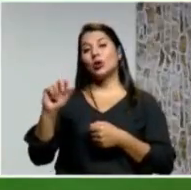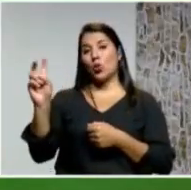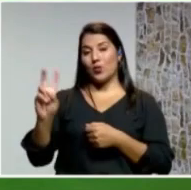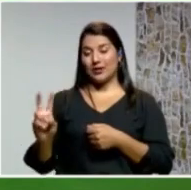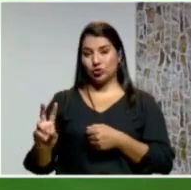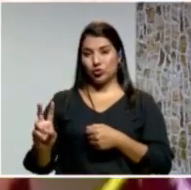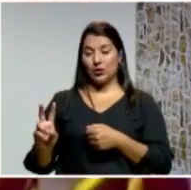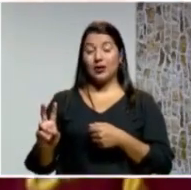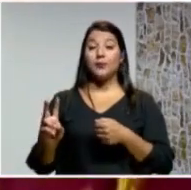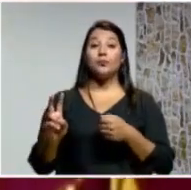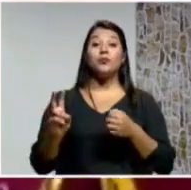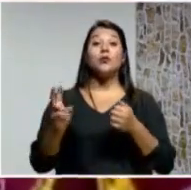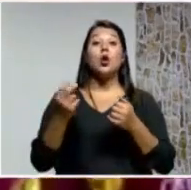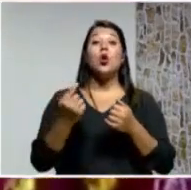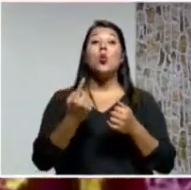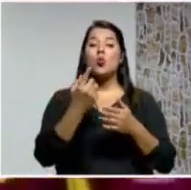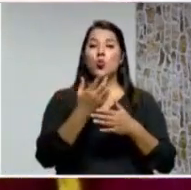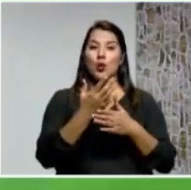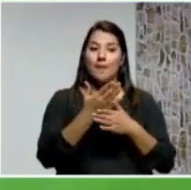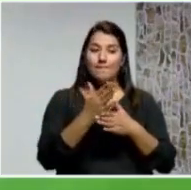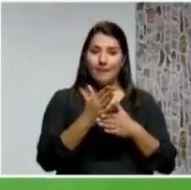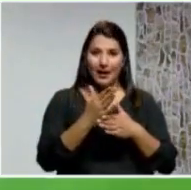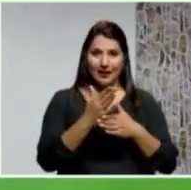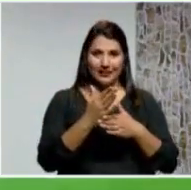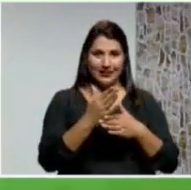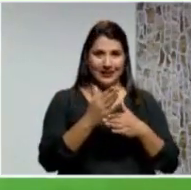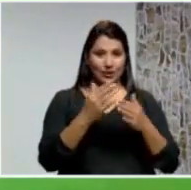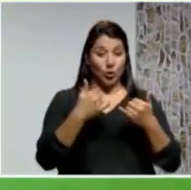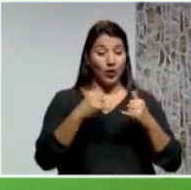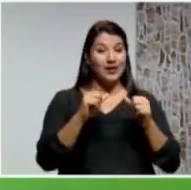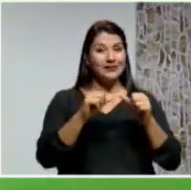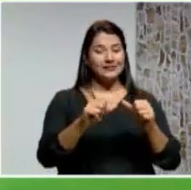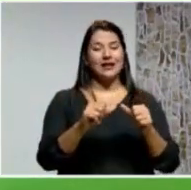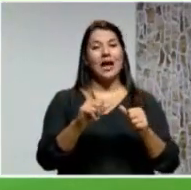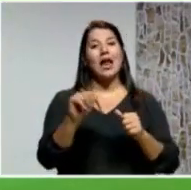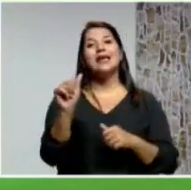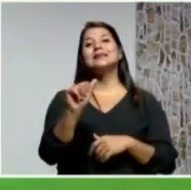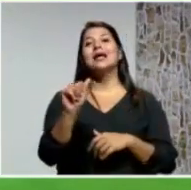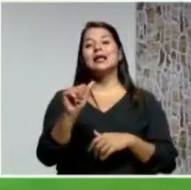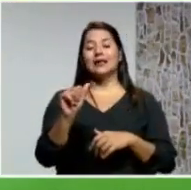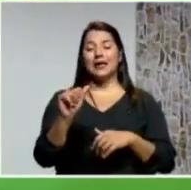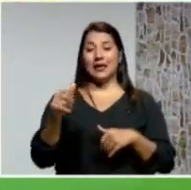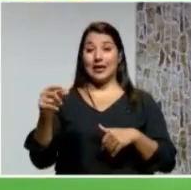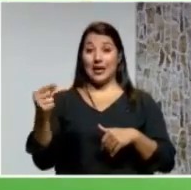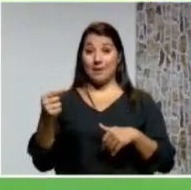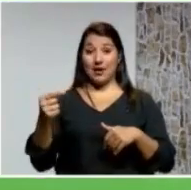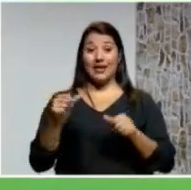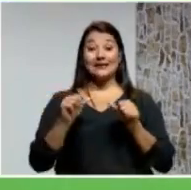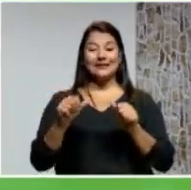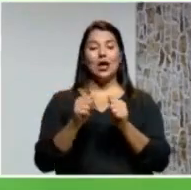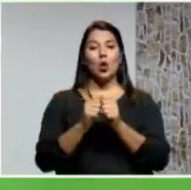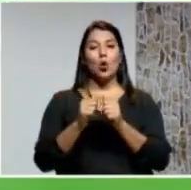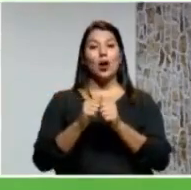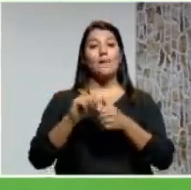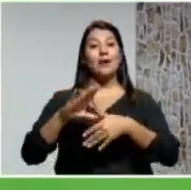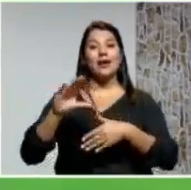costarricense aún continúa con vida. Alexander Guimarães está sembrado con el América de Cali en la fase de grupos,